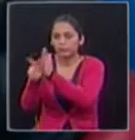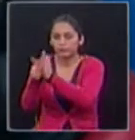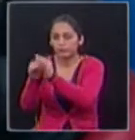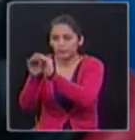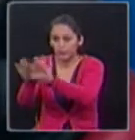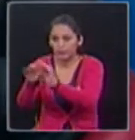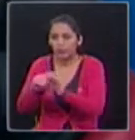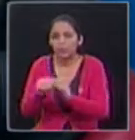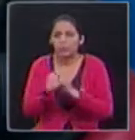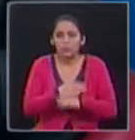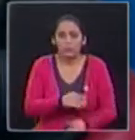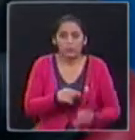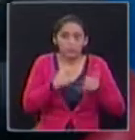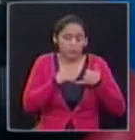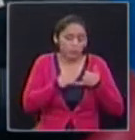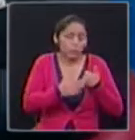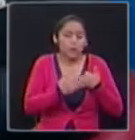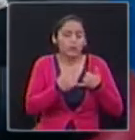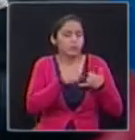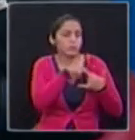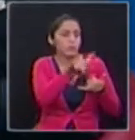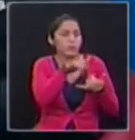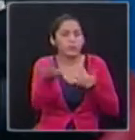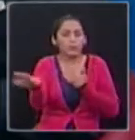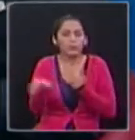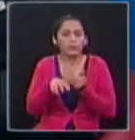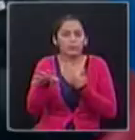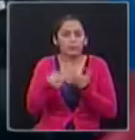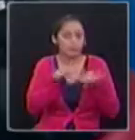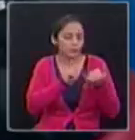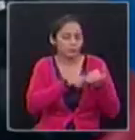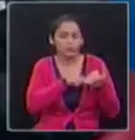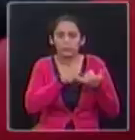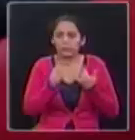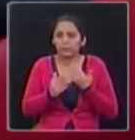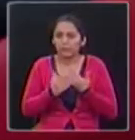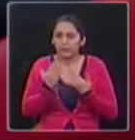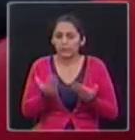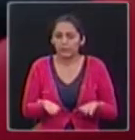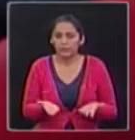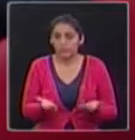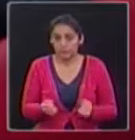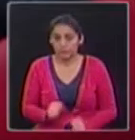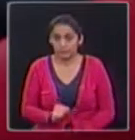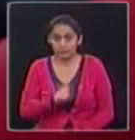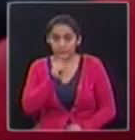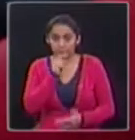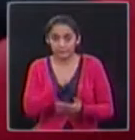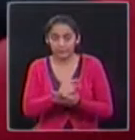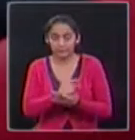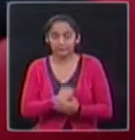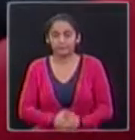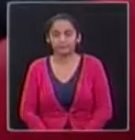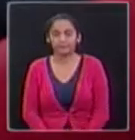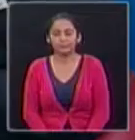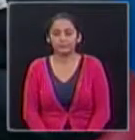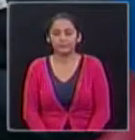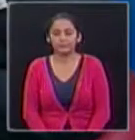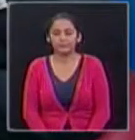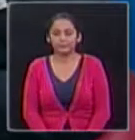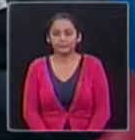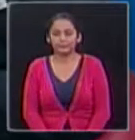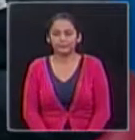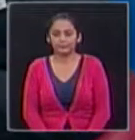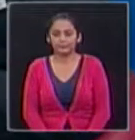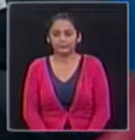necesario tener cuenta de ahorro y cuenta corriente para poderlo, en este caso, ejecutar. Activar, por así decirlo. Lo pueden activar, lo pueden canjear, inclusive puede ser